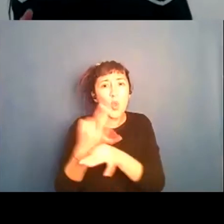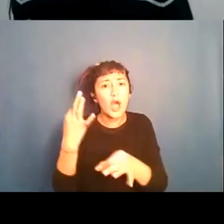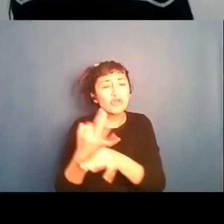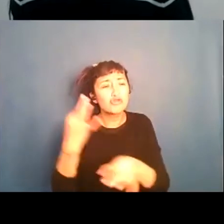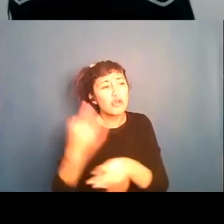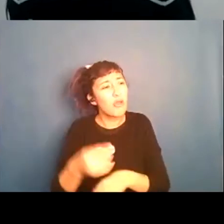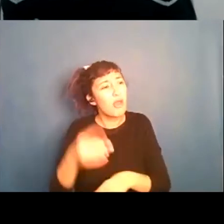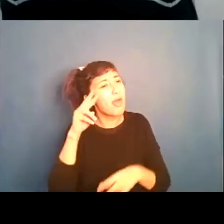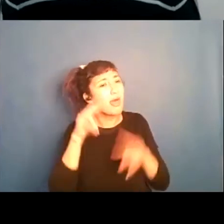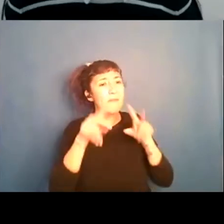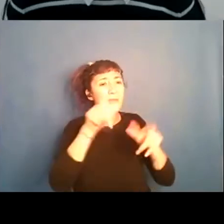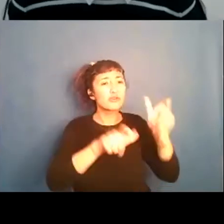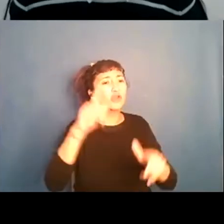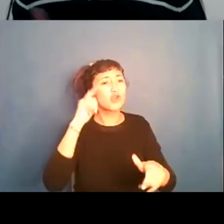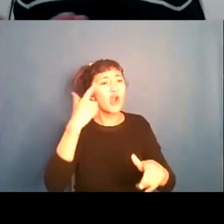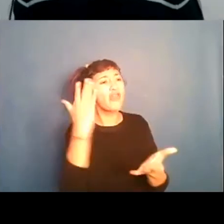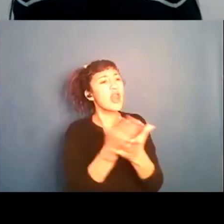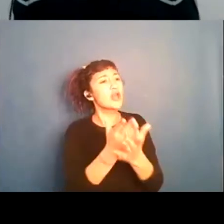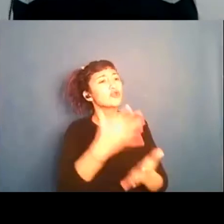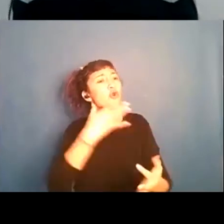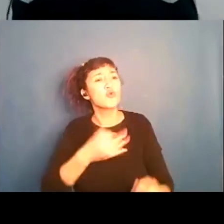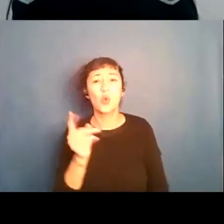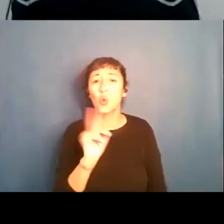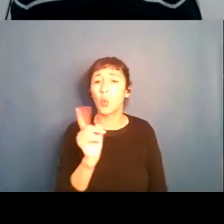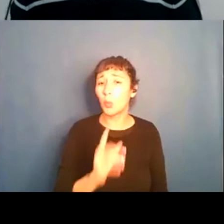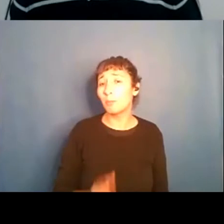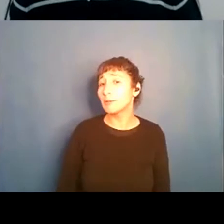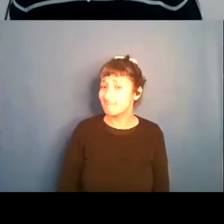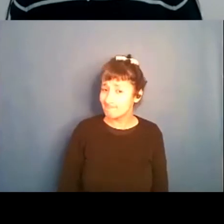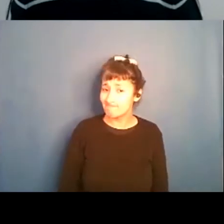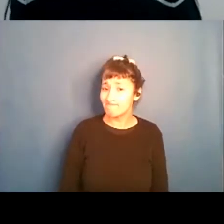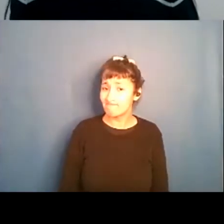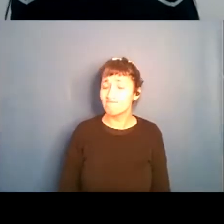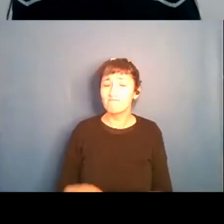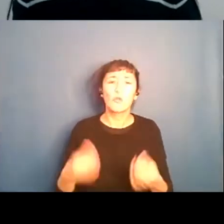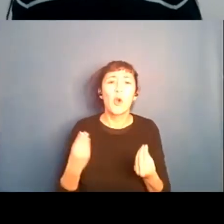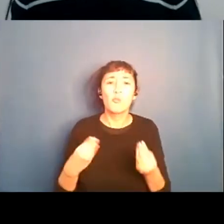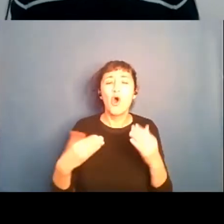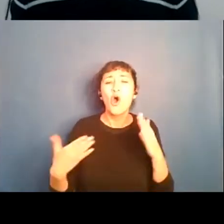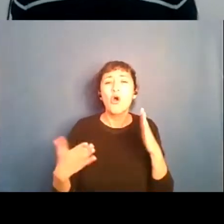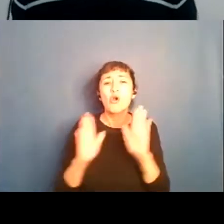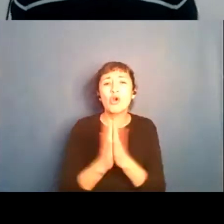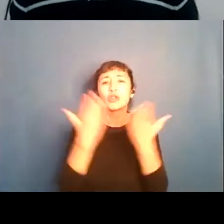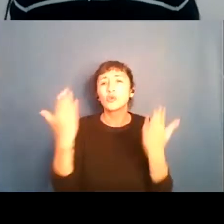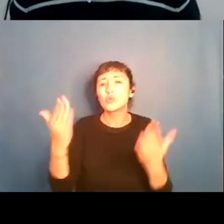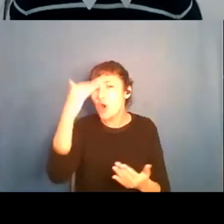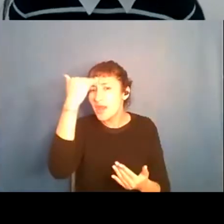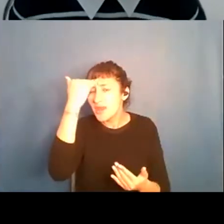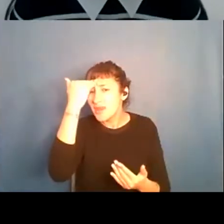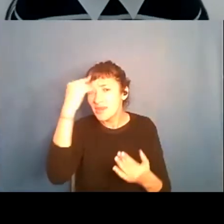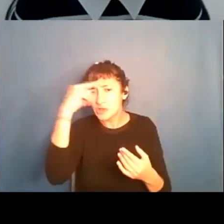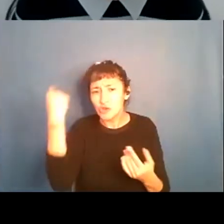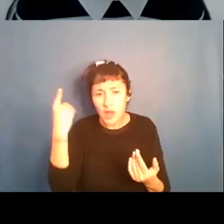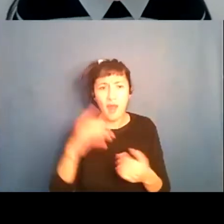personas sordas. Podemos ir, nombrarte, Constitución Nacional de Acceso a la Argentina. justicia.